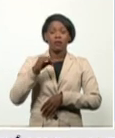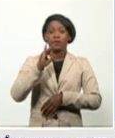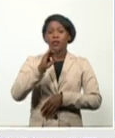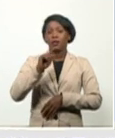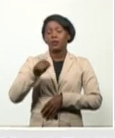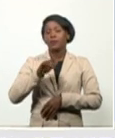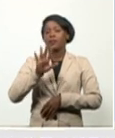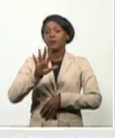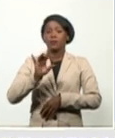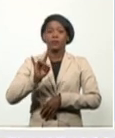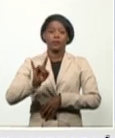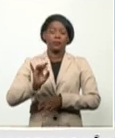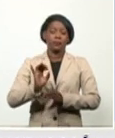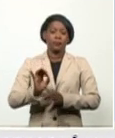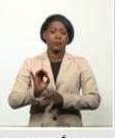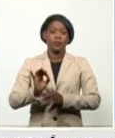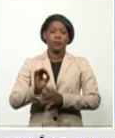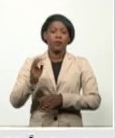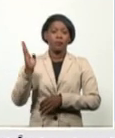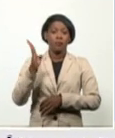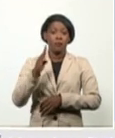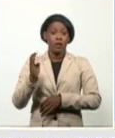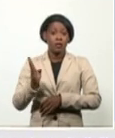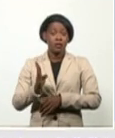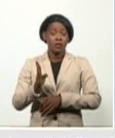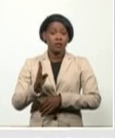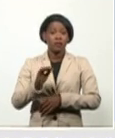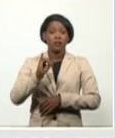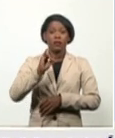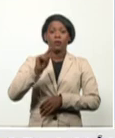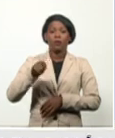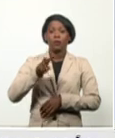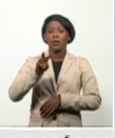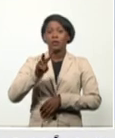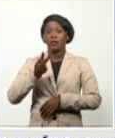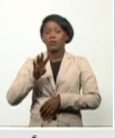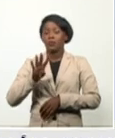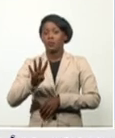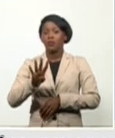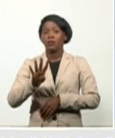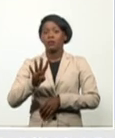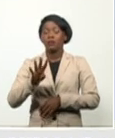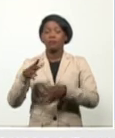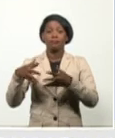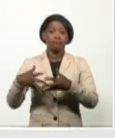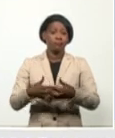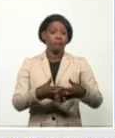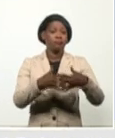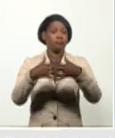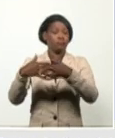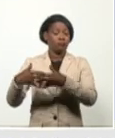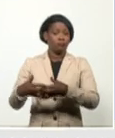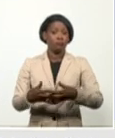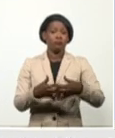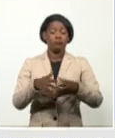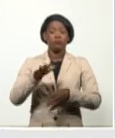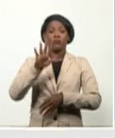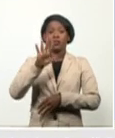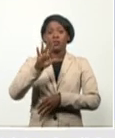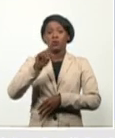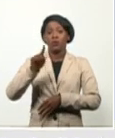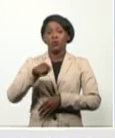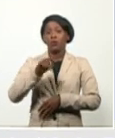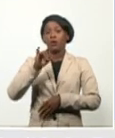7,59, Brasil 6,24 y Estados Unidos de Norteamérica